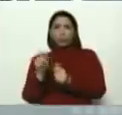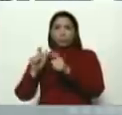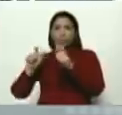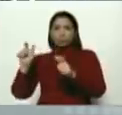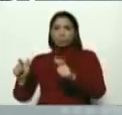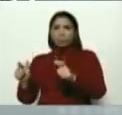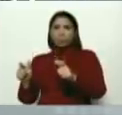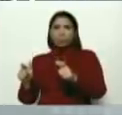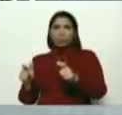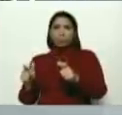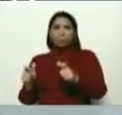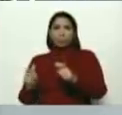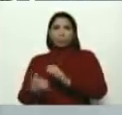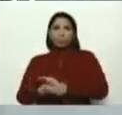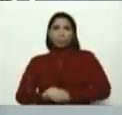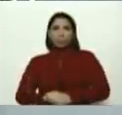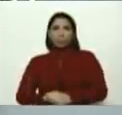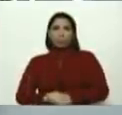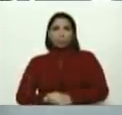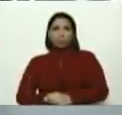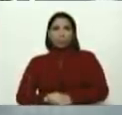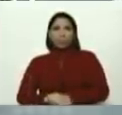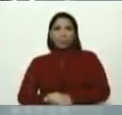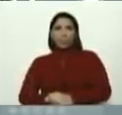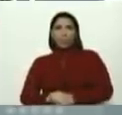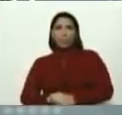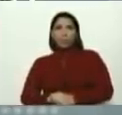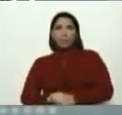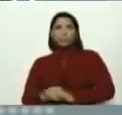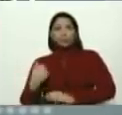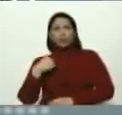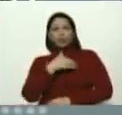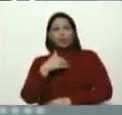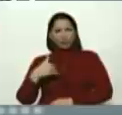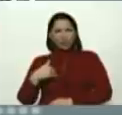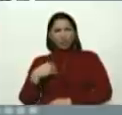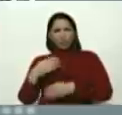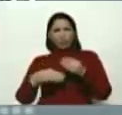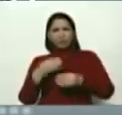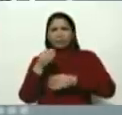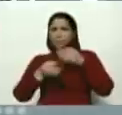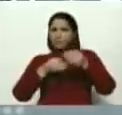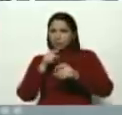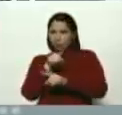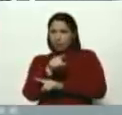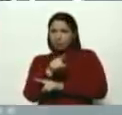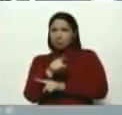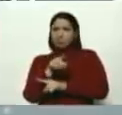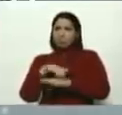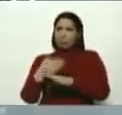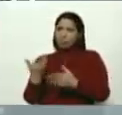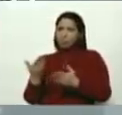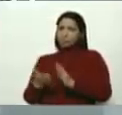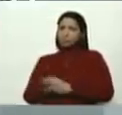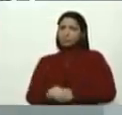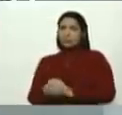casos extranjeros. Correctamente. Yo quiero hacer un énfasis allí, porque son casos de